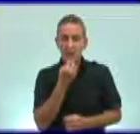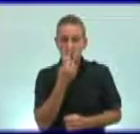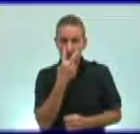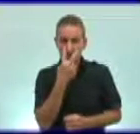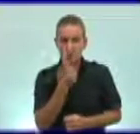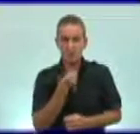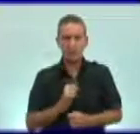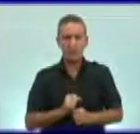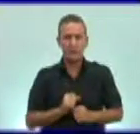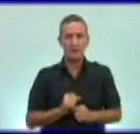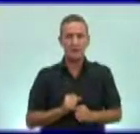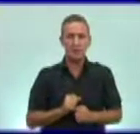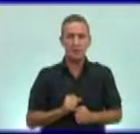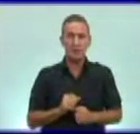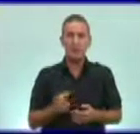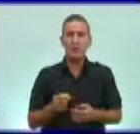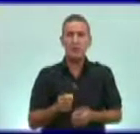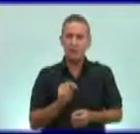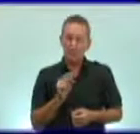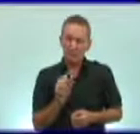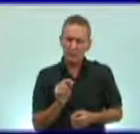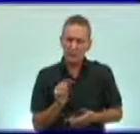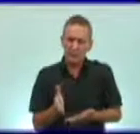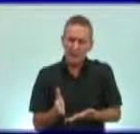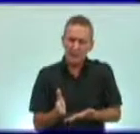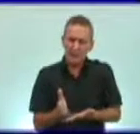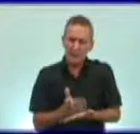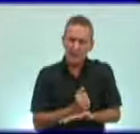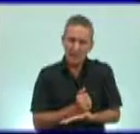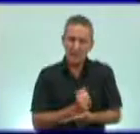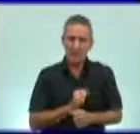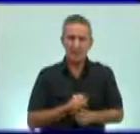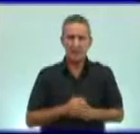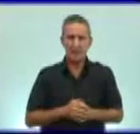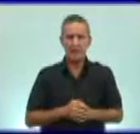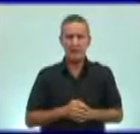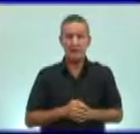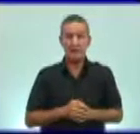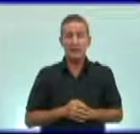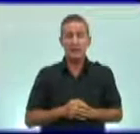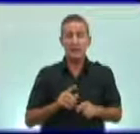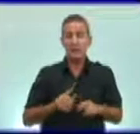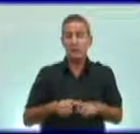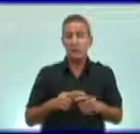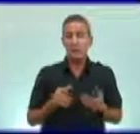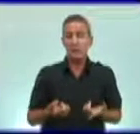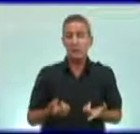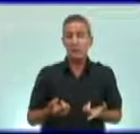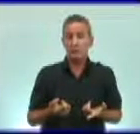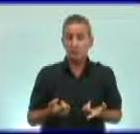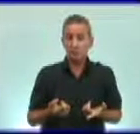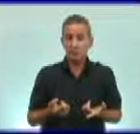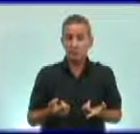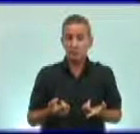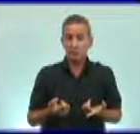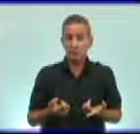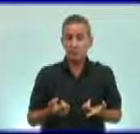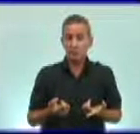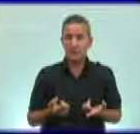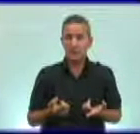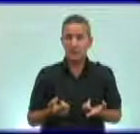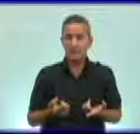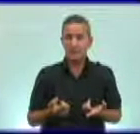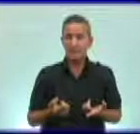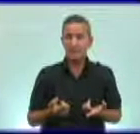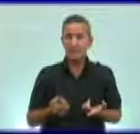pequeña omisión que llega a ser en decencia, porque efectivamente, es decir,